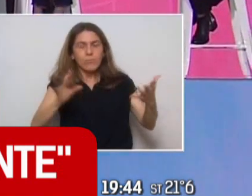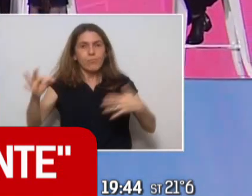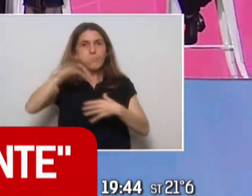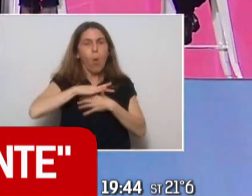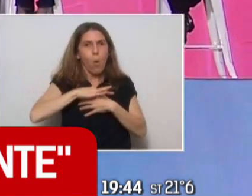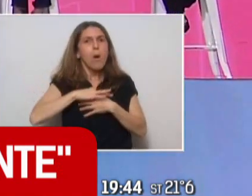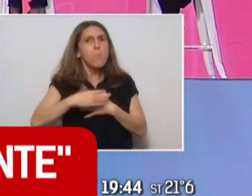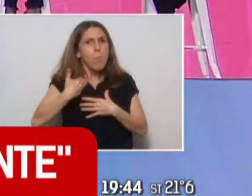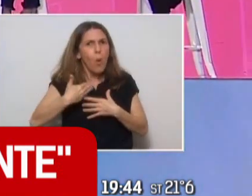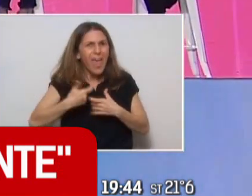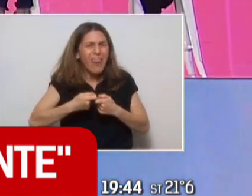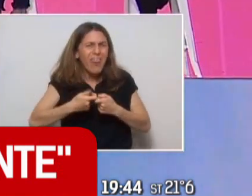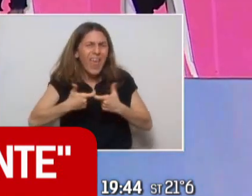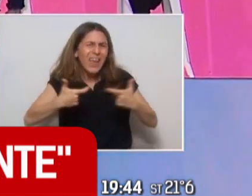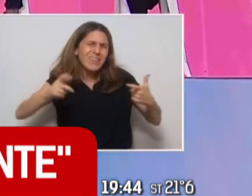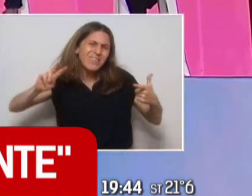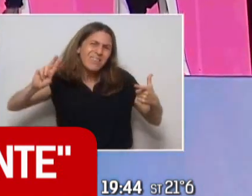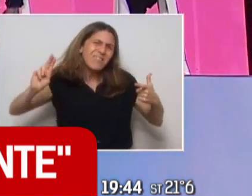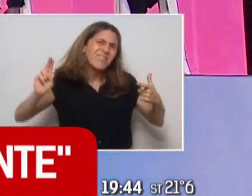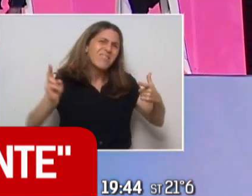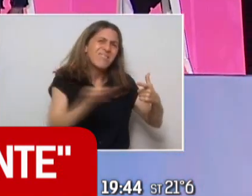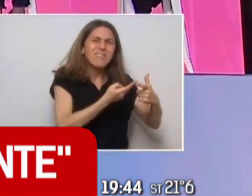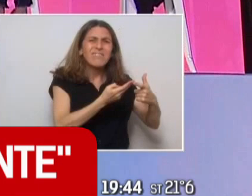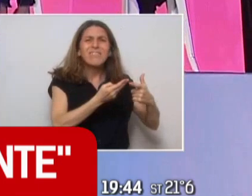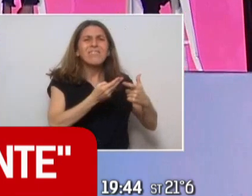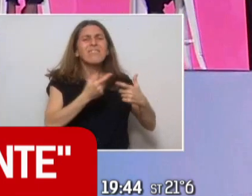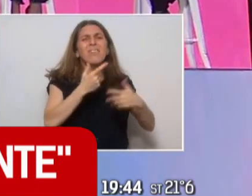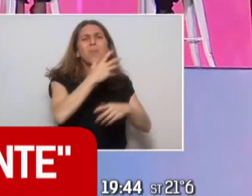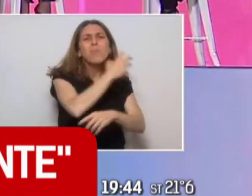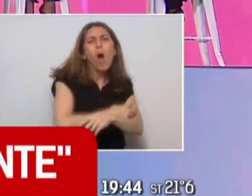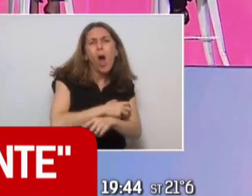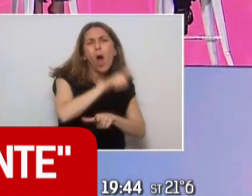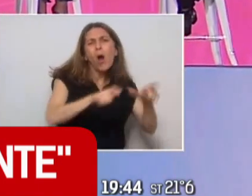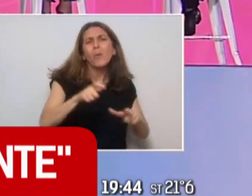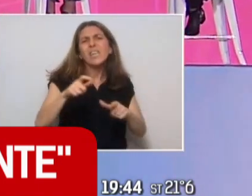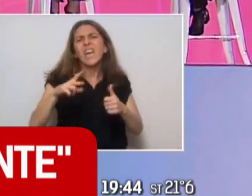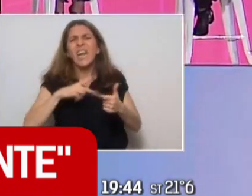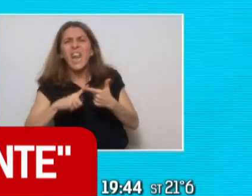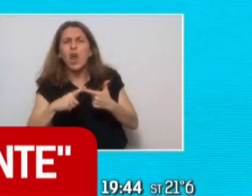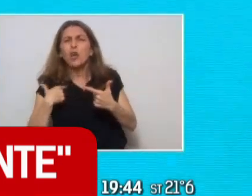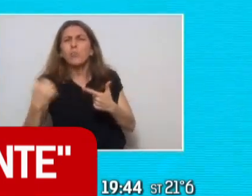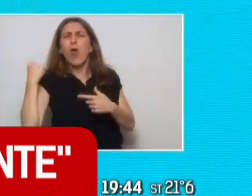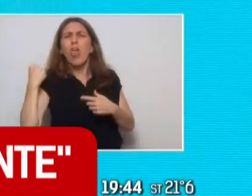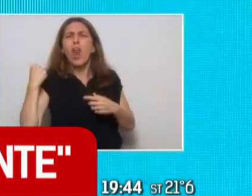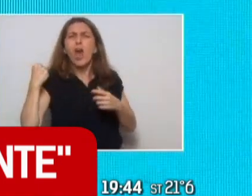llevarse consigo las vidas sin diferenciar entre ricos y pobres, poderosos o débiles.